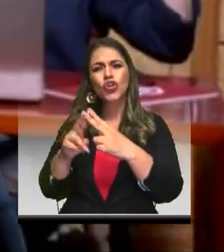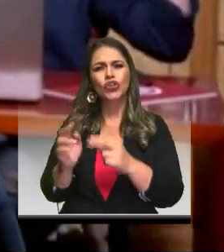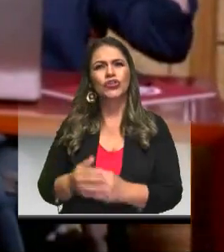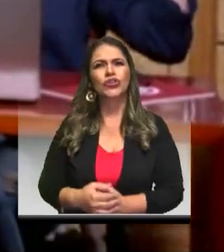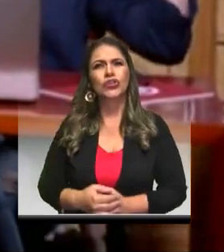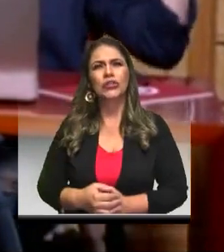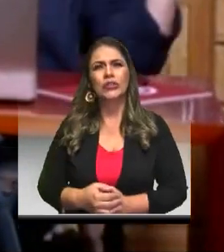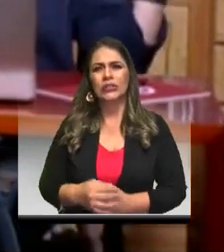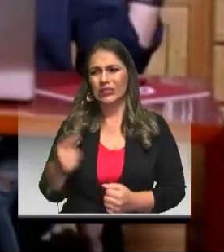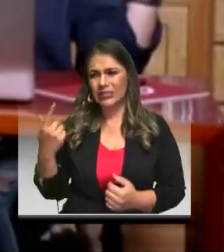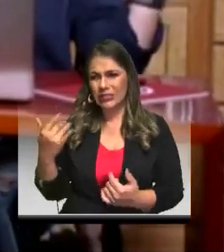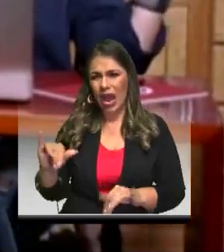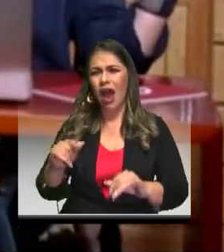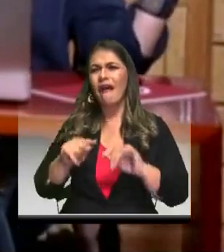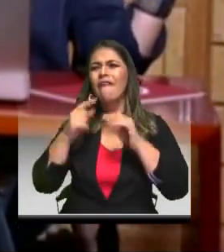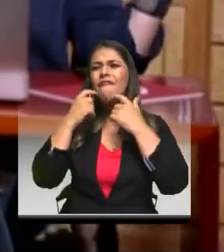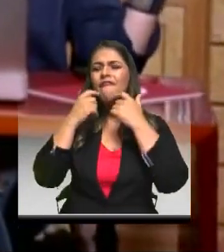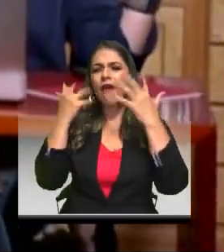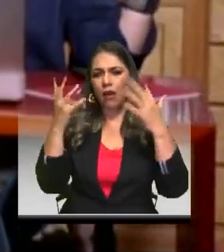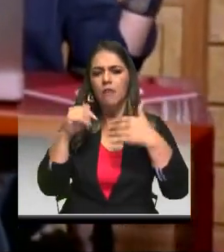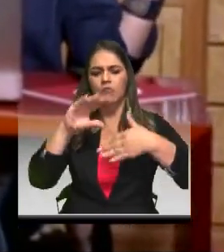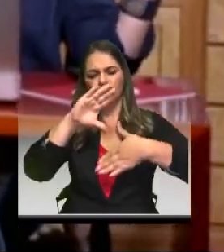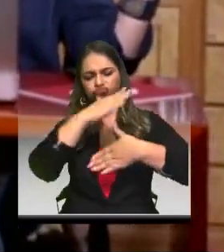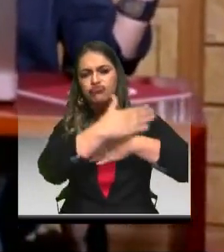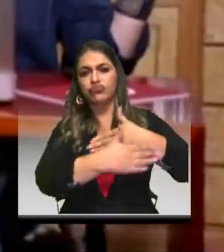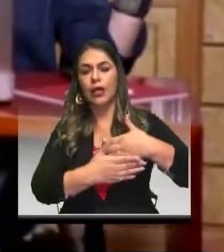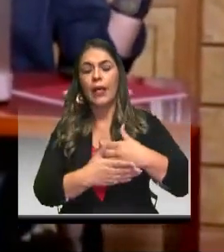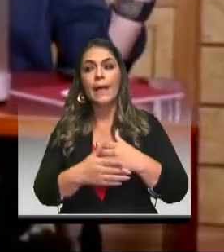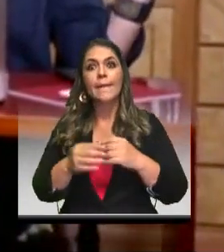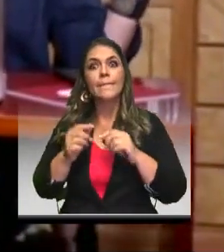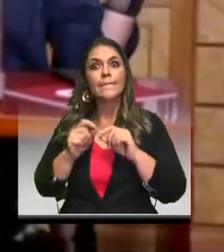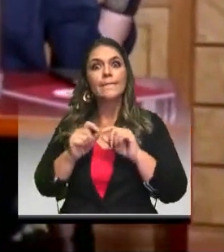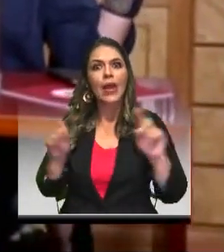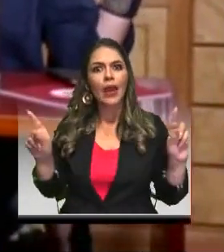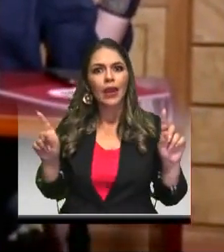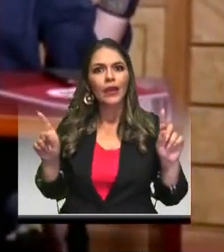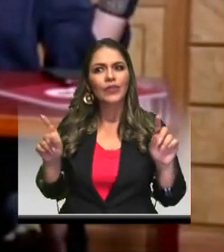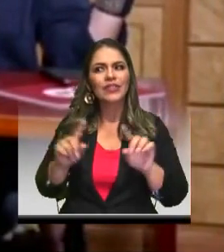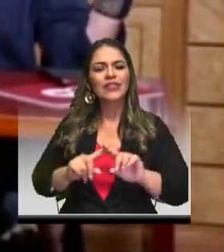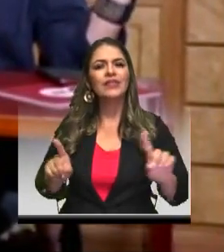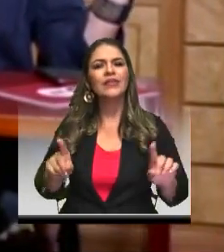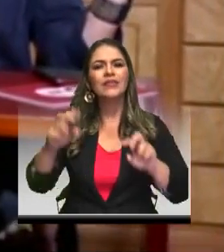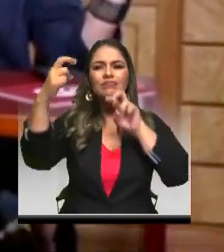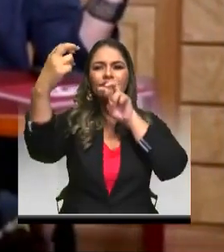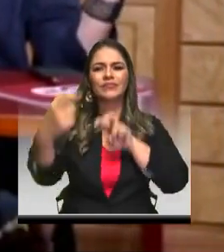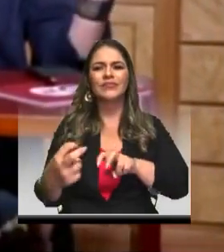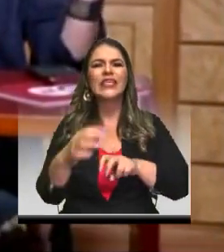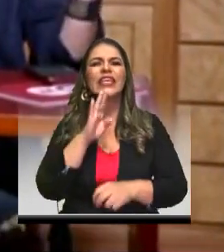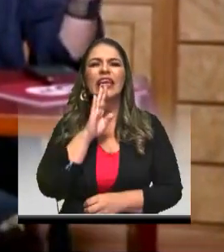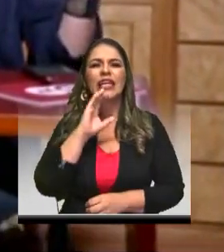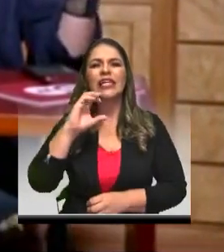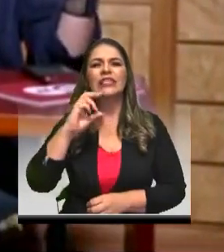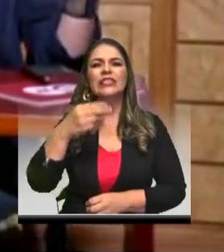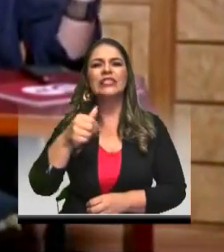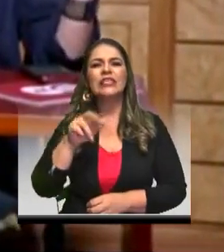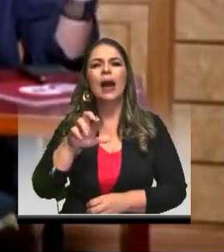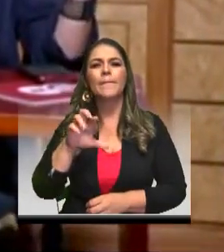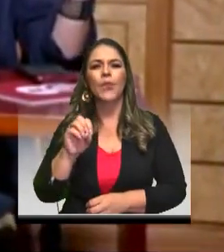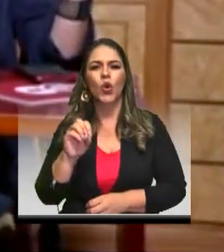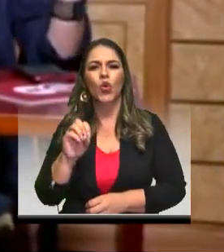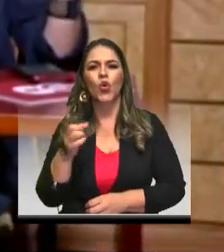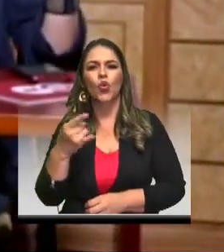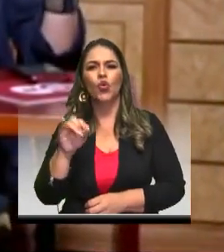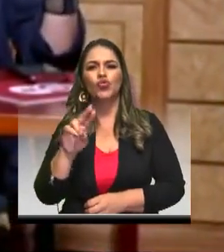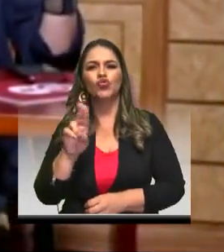a todos los países, a todas las esquinas, cuando te sientas horas y horas con el Chapo Guzmán. Pero eso es en